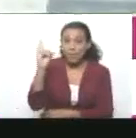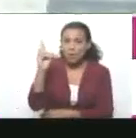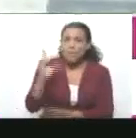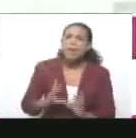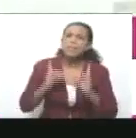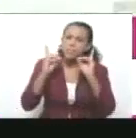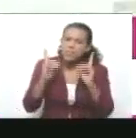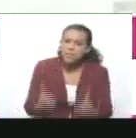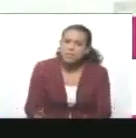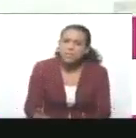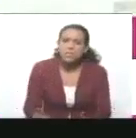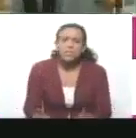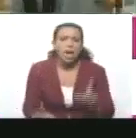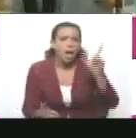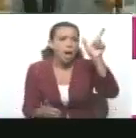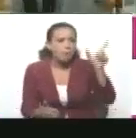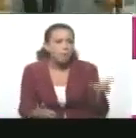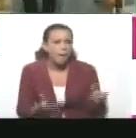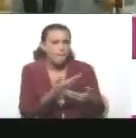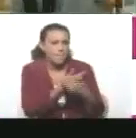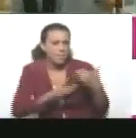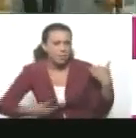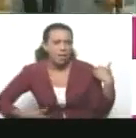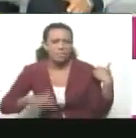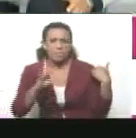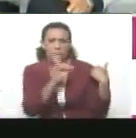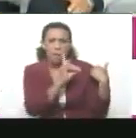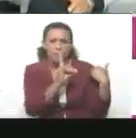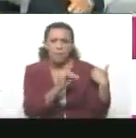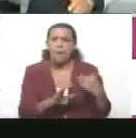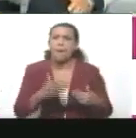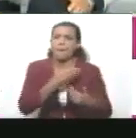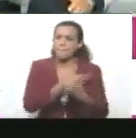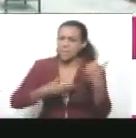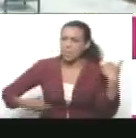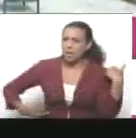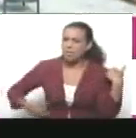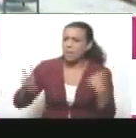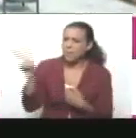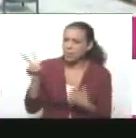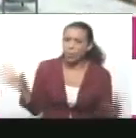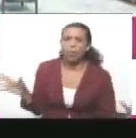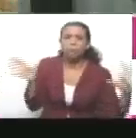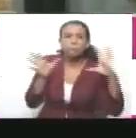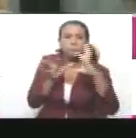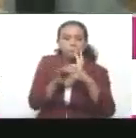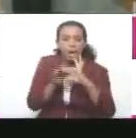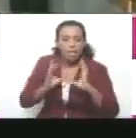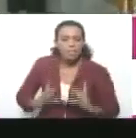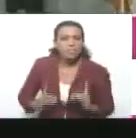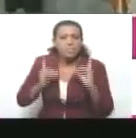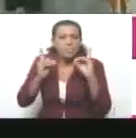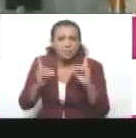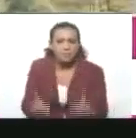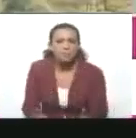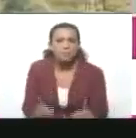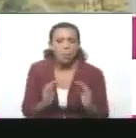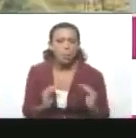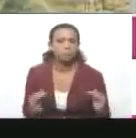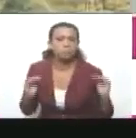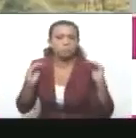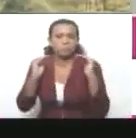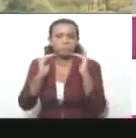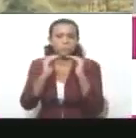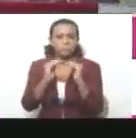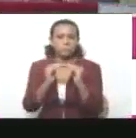el presidente Lucho y el presidente Maduro, hemos decidido elevar al